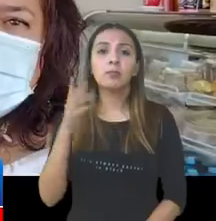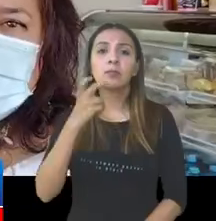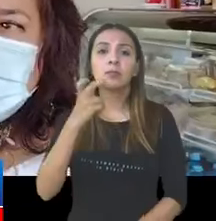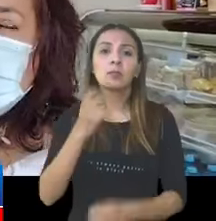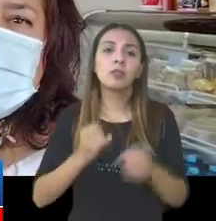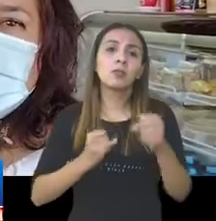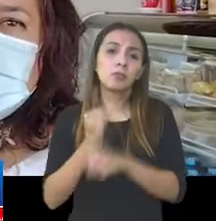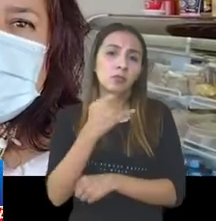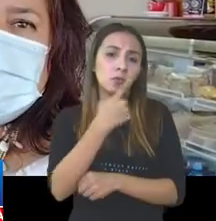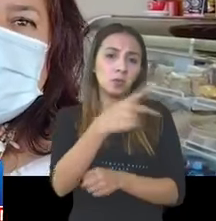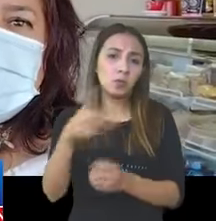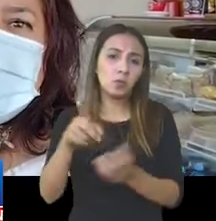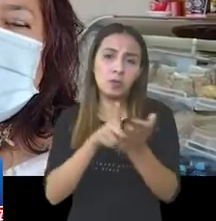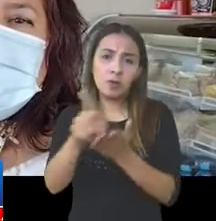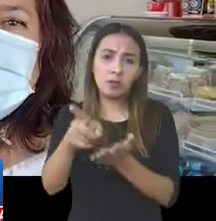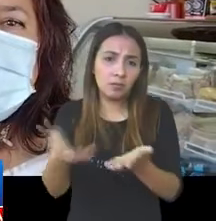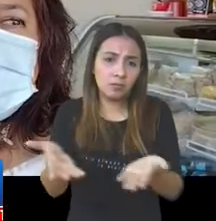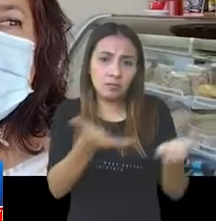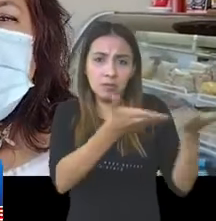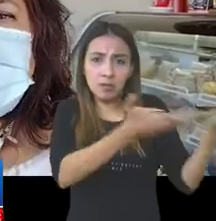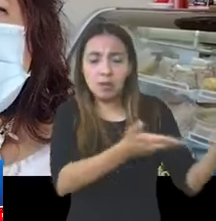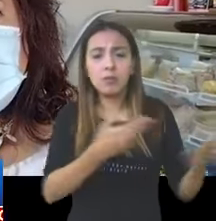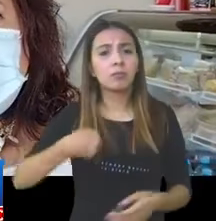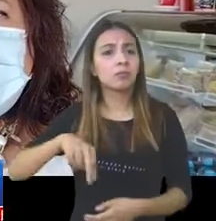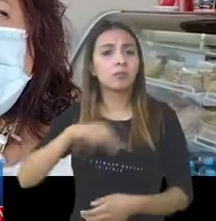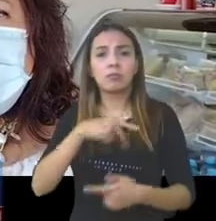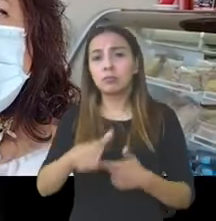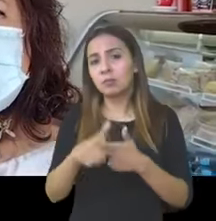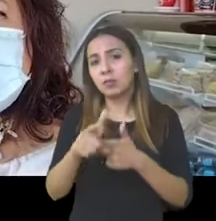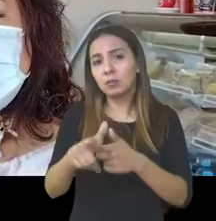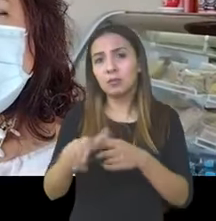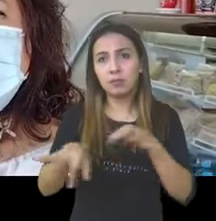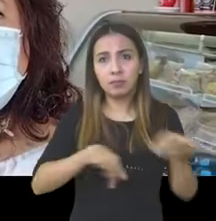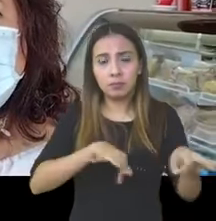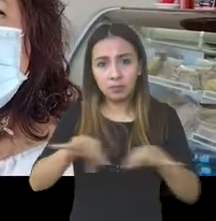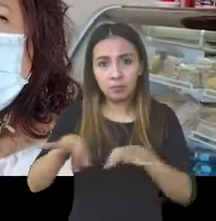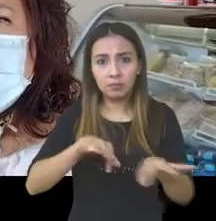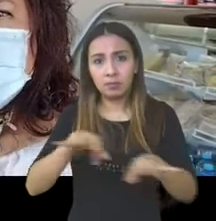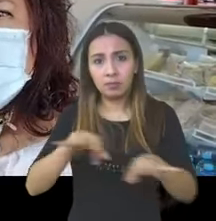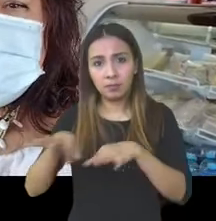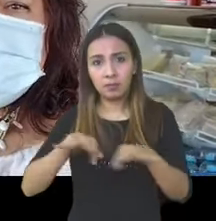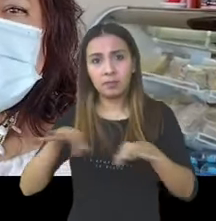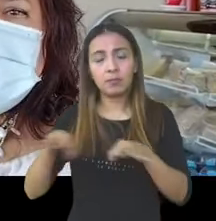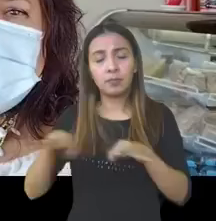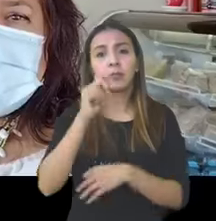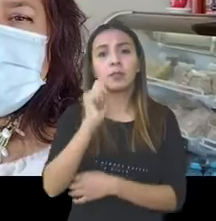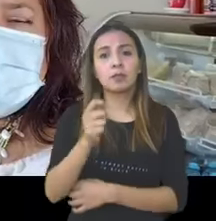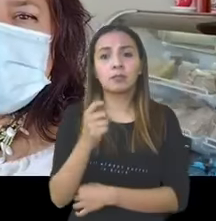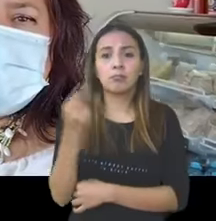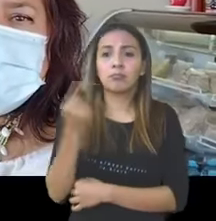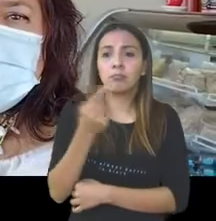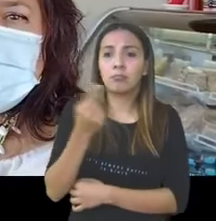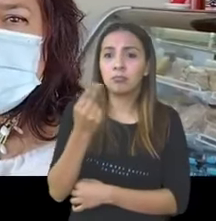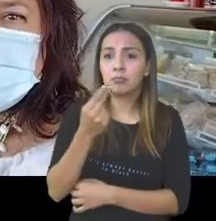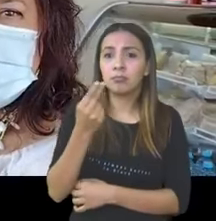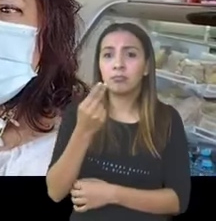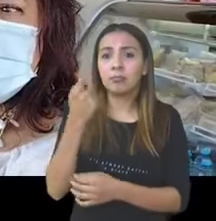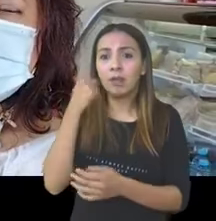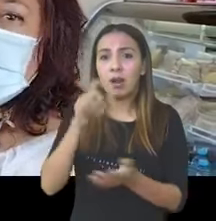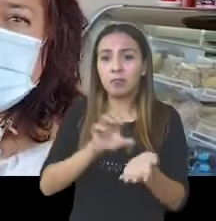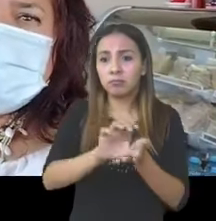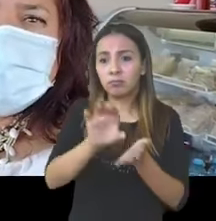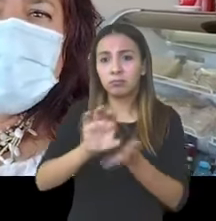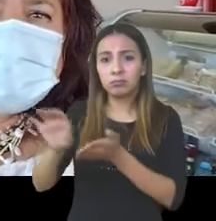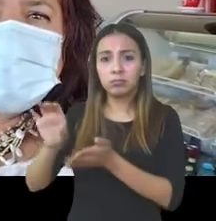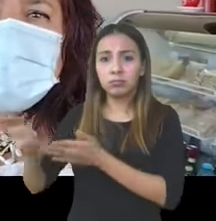su derecho. Sí. Y adelante. Nosotros seguiremos trabajando en la cuestión del recurso necesario para los finiquitos correspondientes,